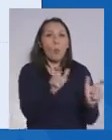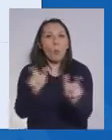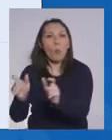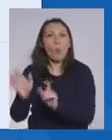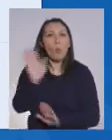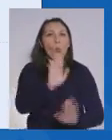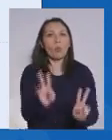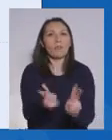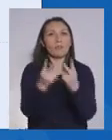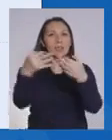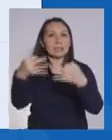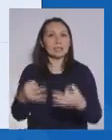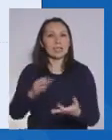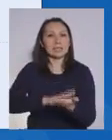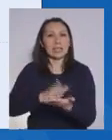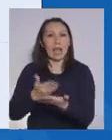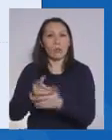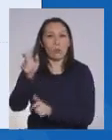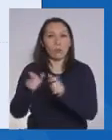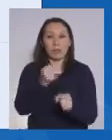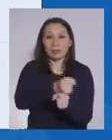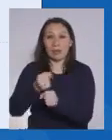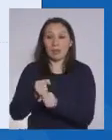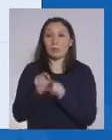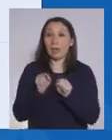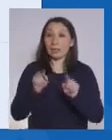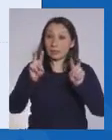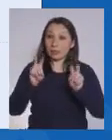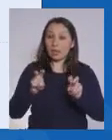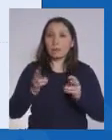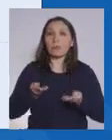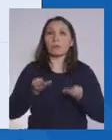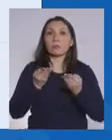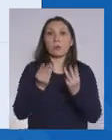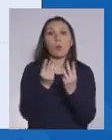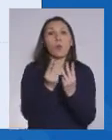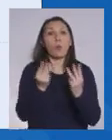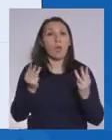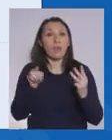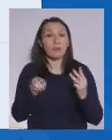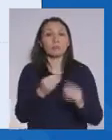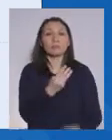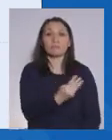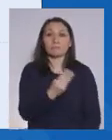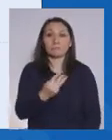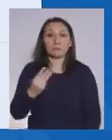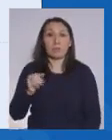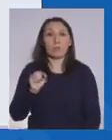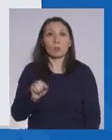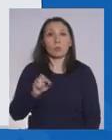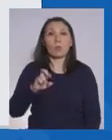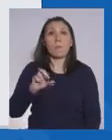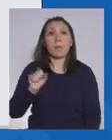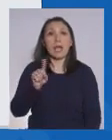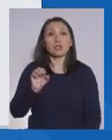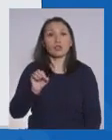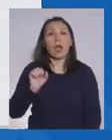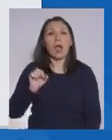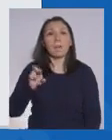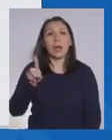la vida seguridad y salud de los trabajadores para estos efectos hemos dispuesto de una página web www punto paso a paso